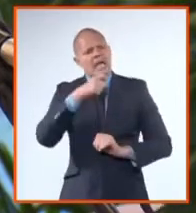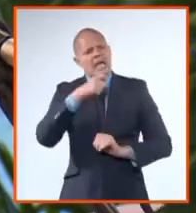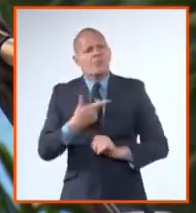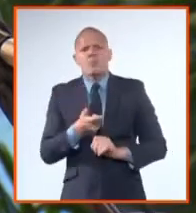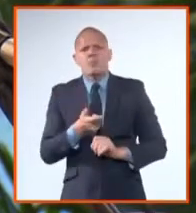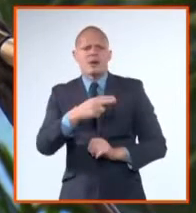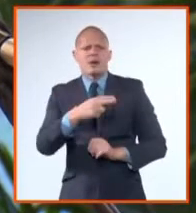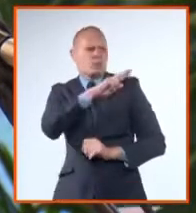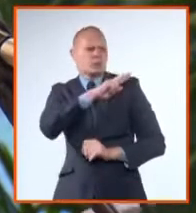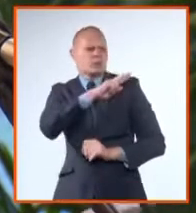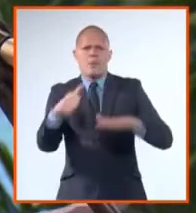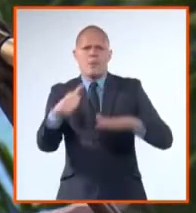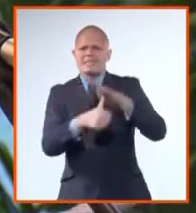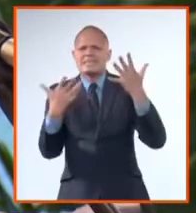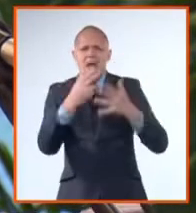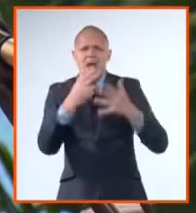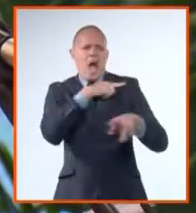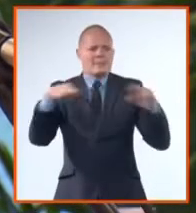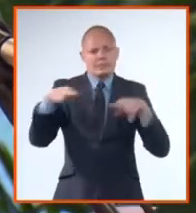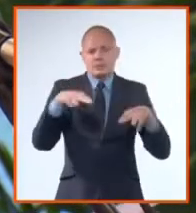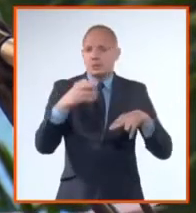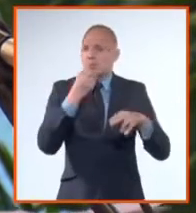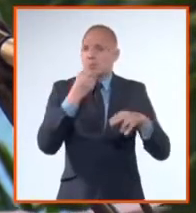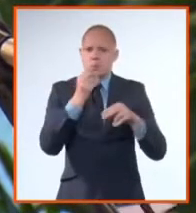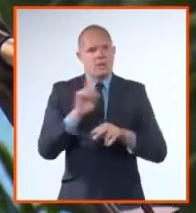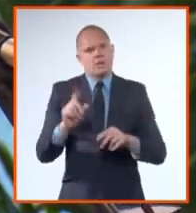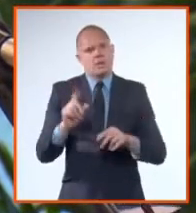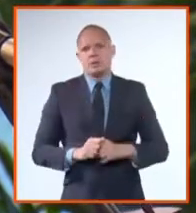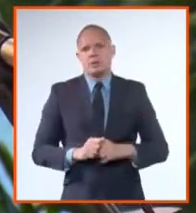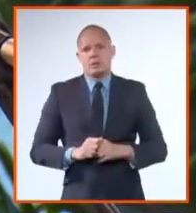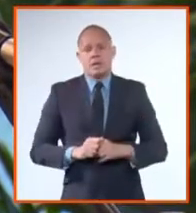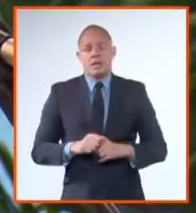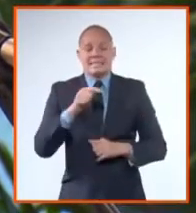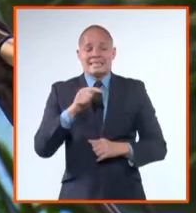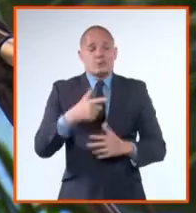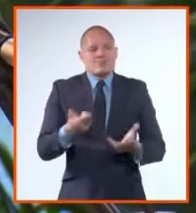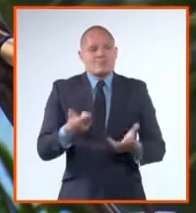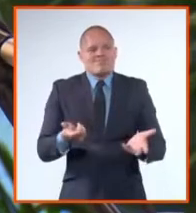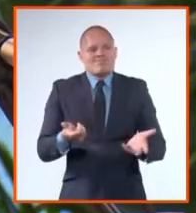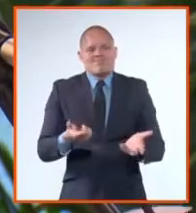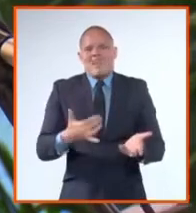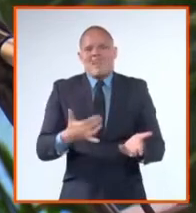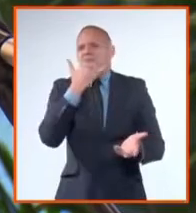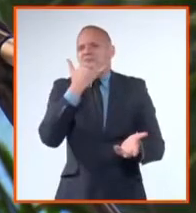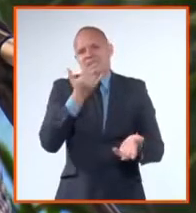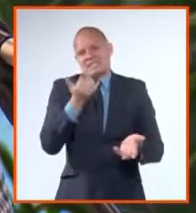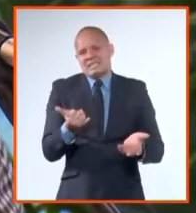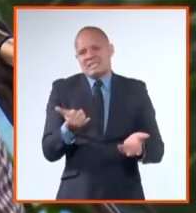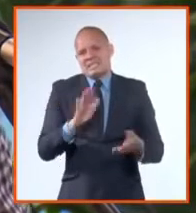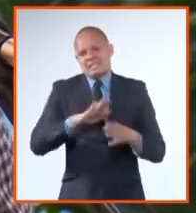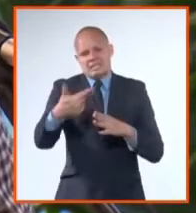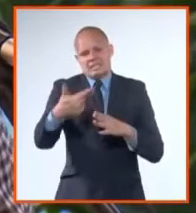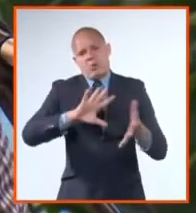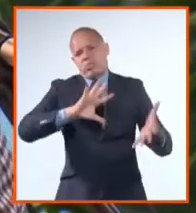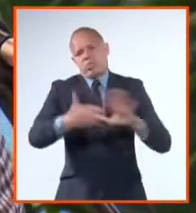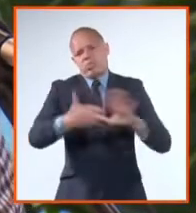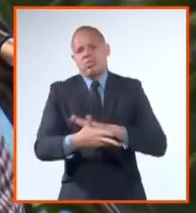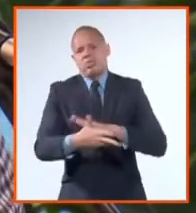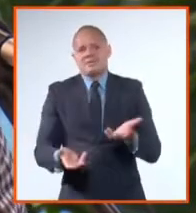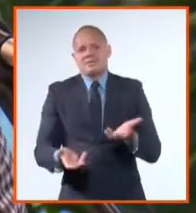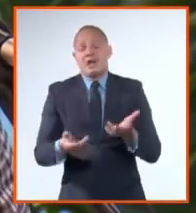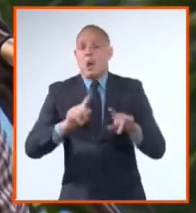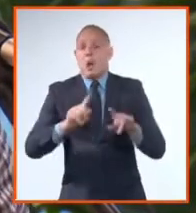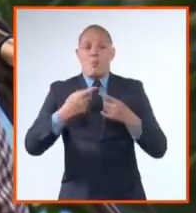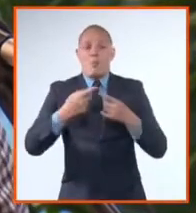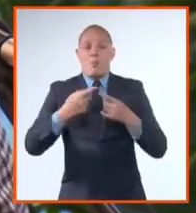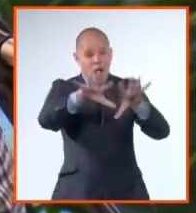instancia. Si eso se viola, la endogamia puede conducir a errores graves y a que todo dependa demasiado de una persona al mando